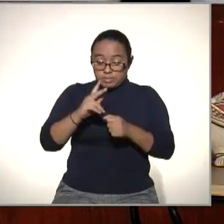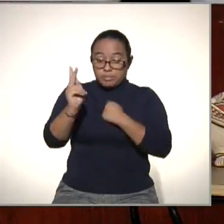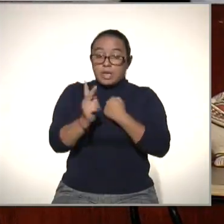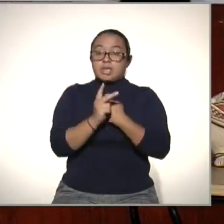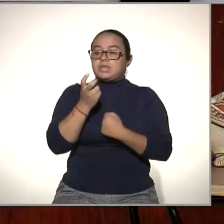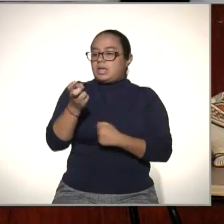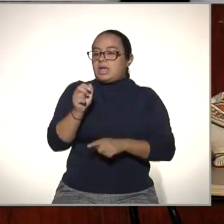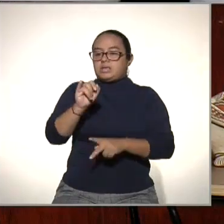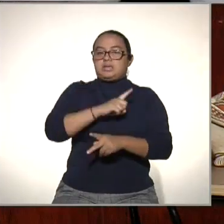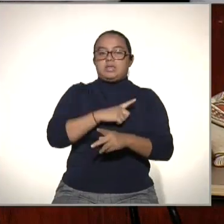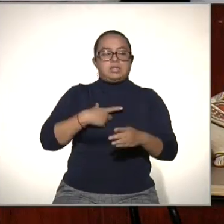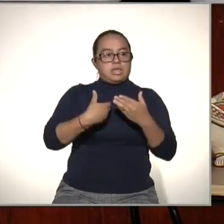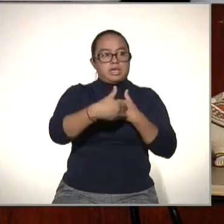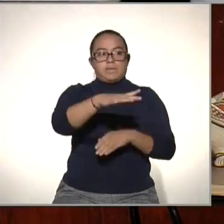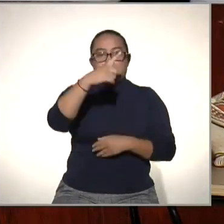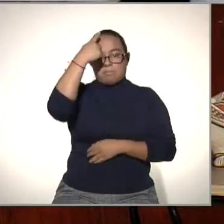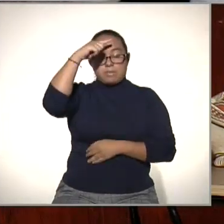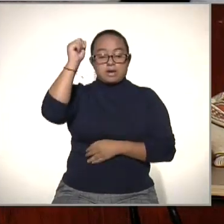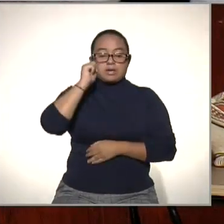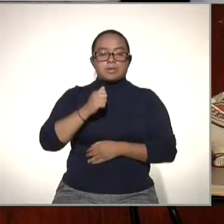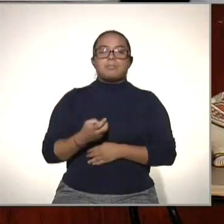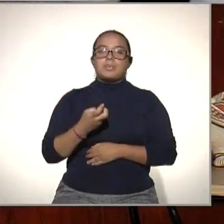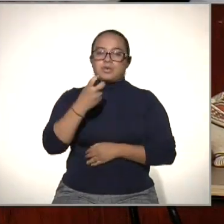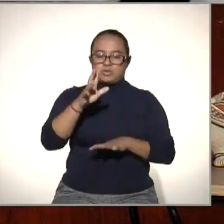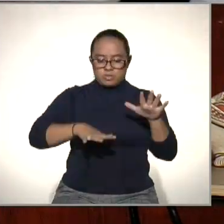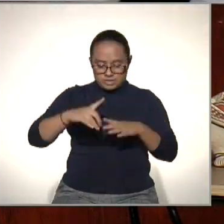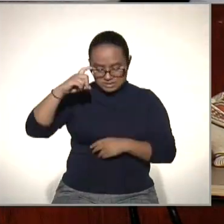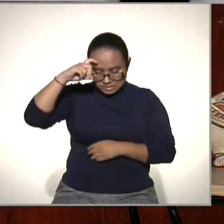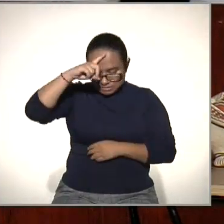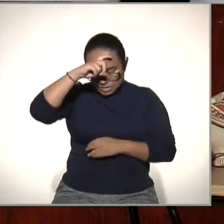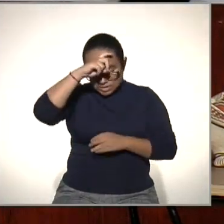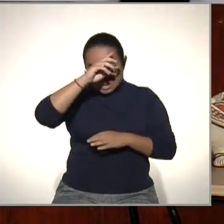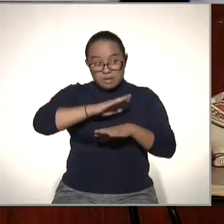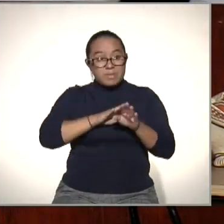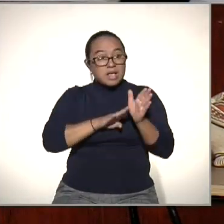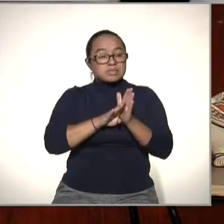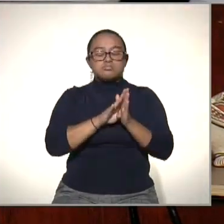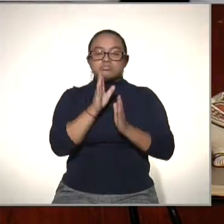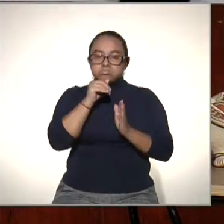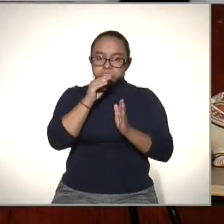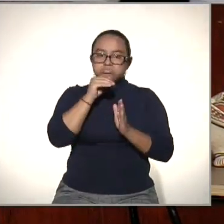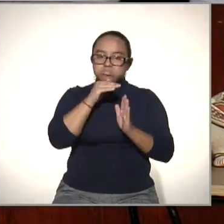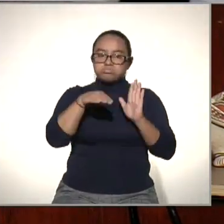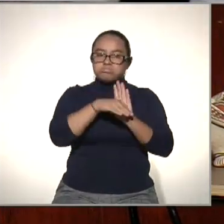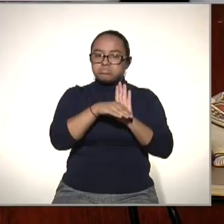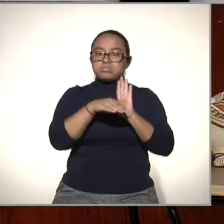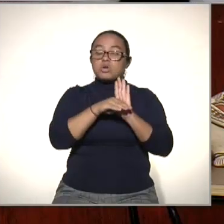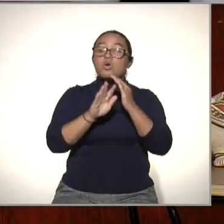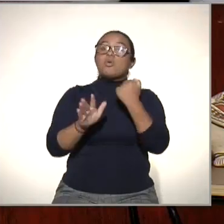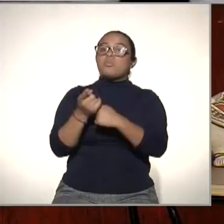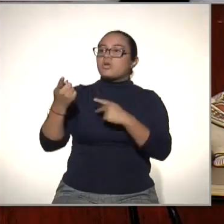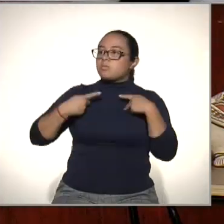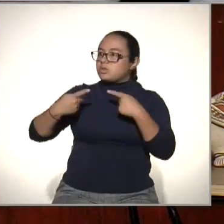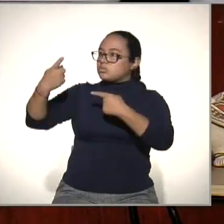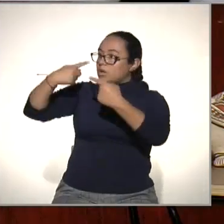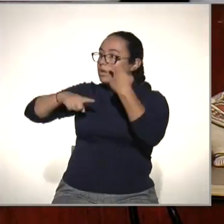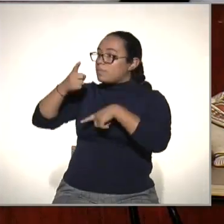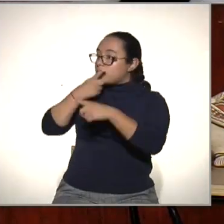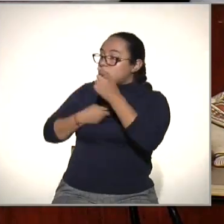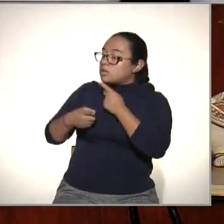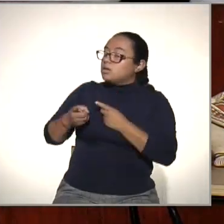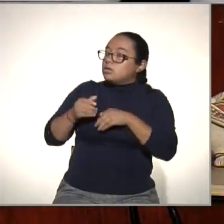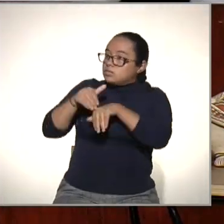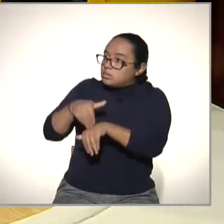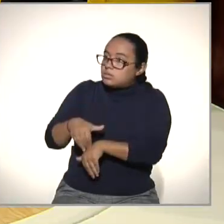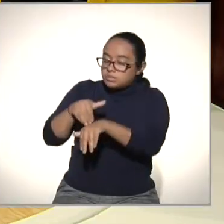que ahí es donde se complica un poco este desarrollo porque pues vienes inserto en una sociedad con mandatos sociales, ¿no? Y que se vuelve